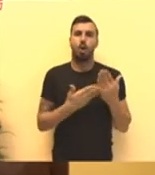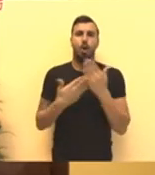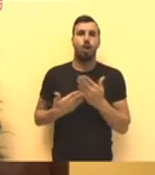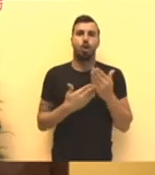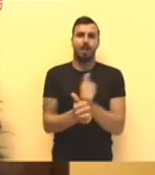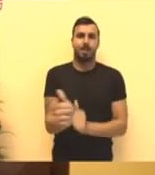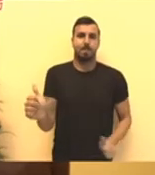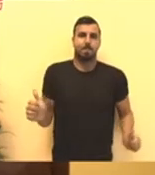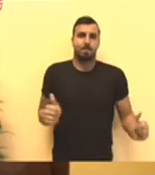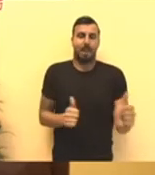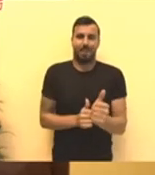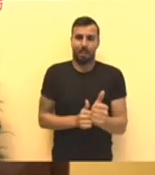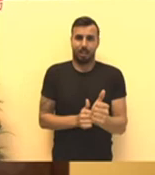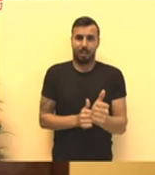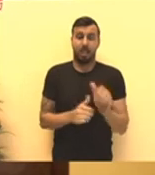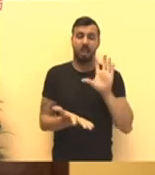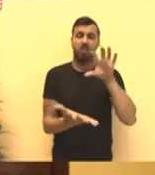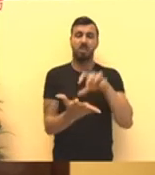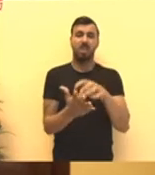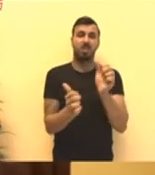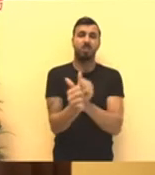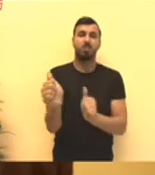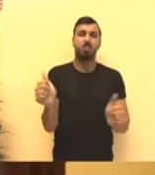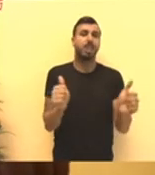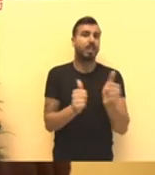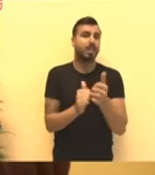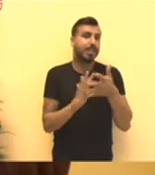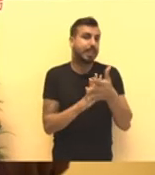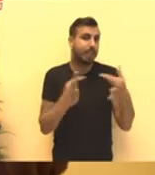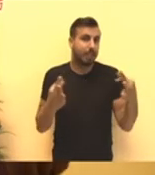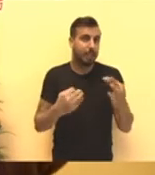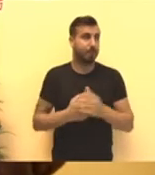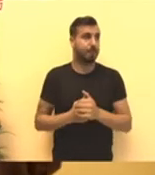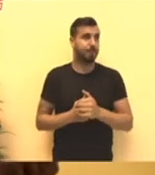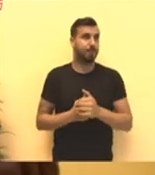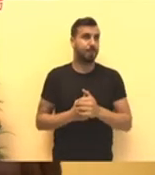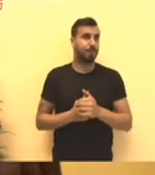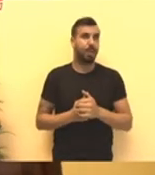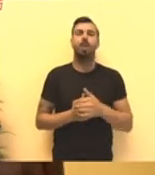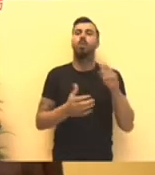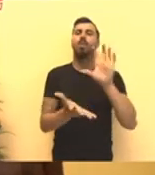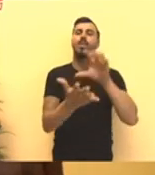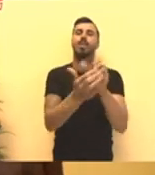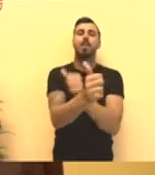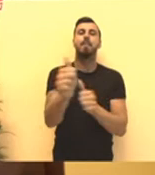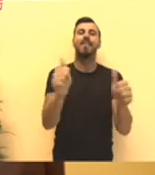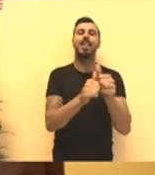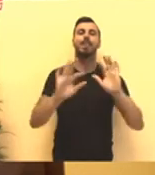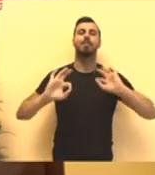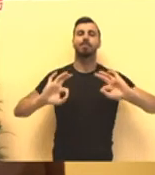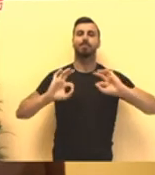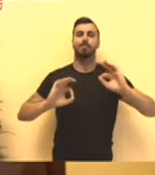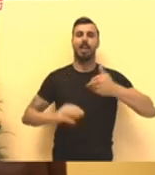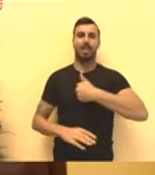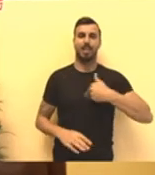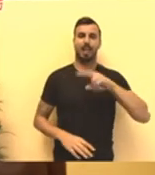preferentes. Es un centro, hay 3 tipos de centros preferentes para personas con diversidad funcional